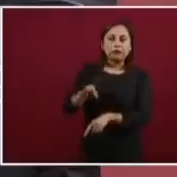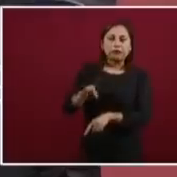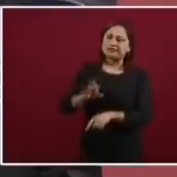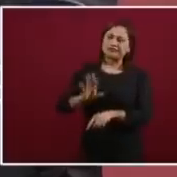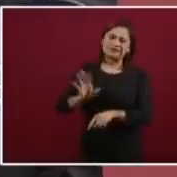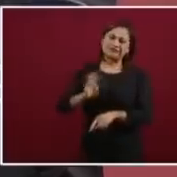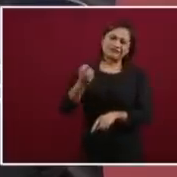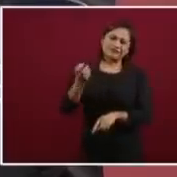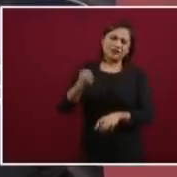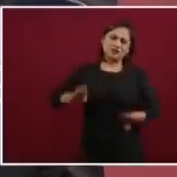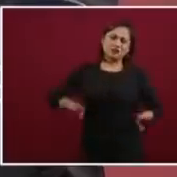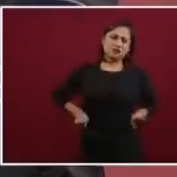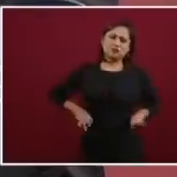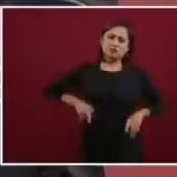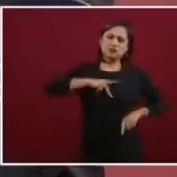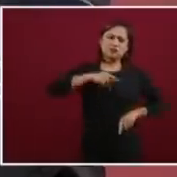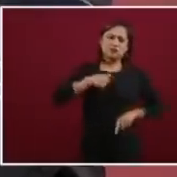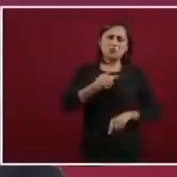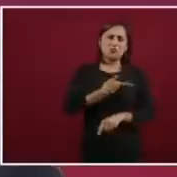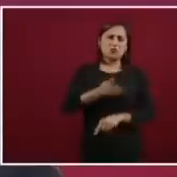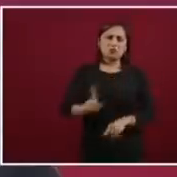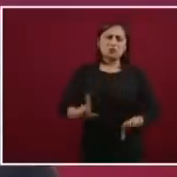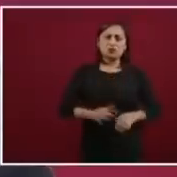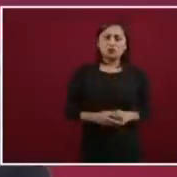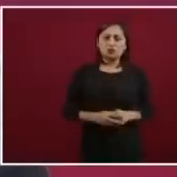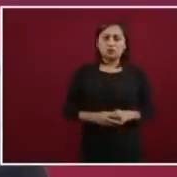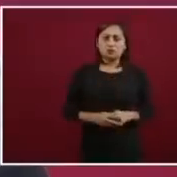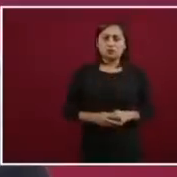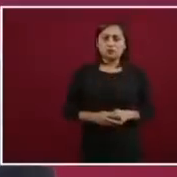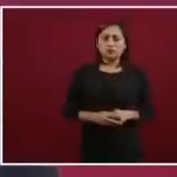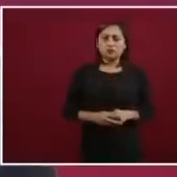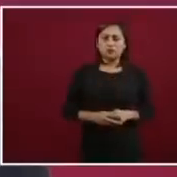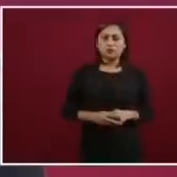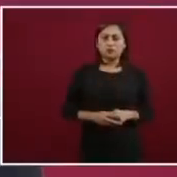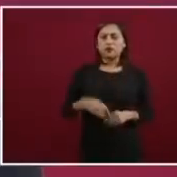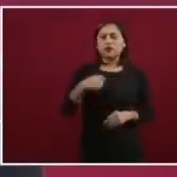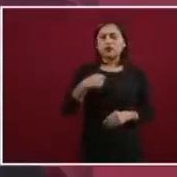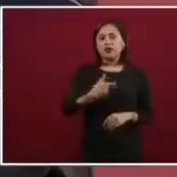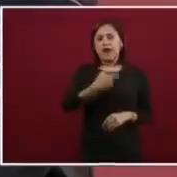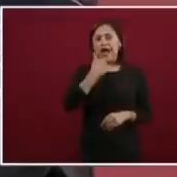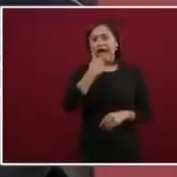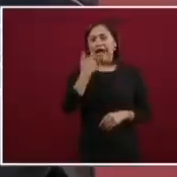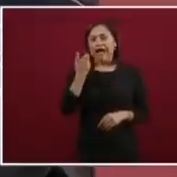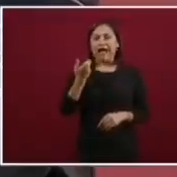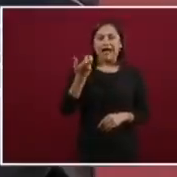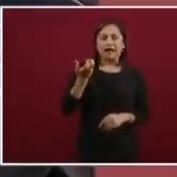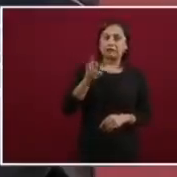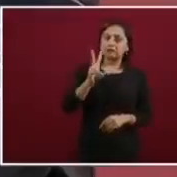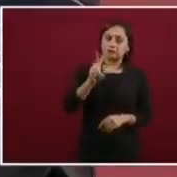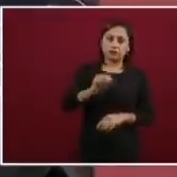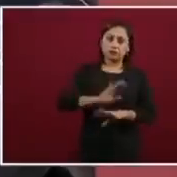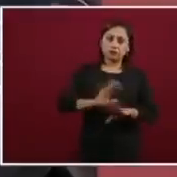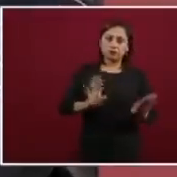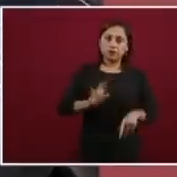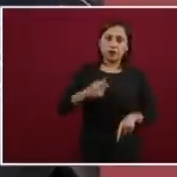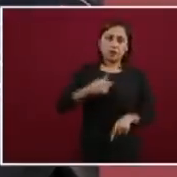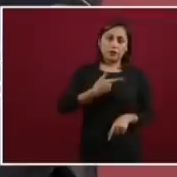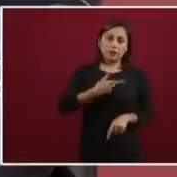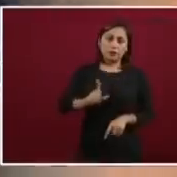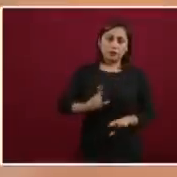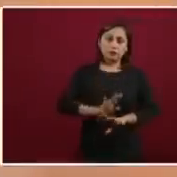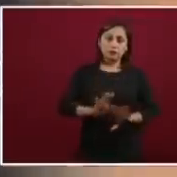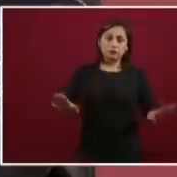compartes no me río de esas cosas pero bueno